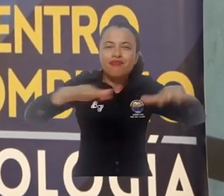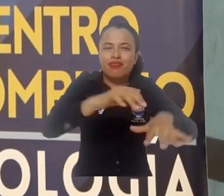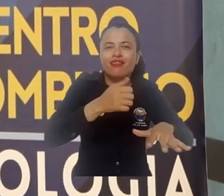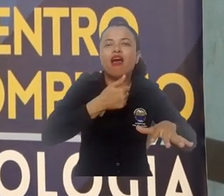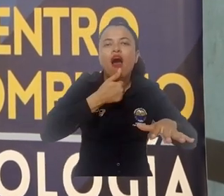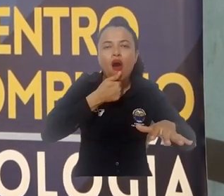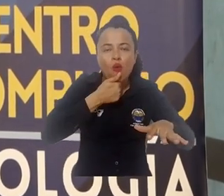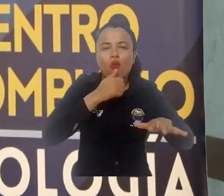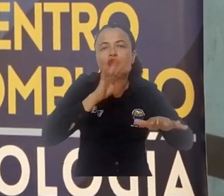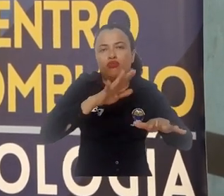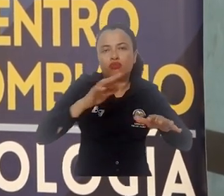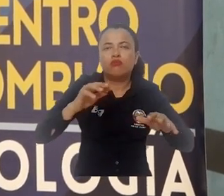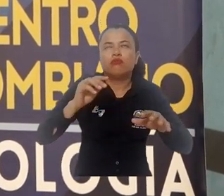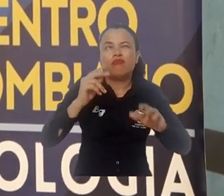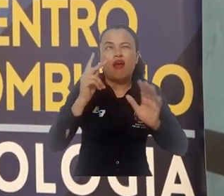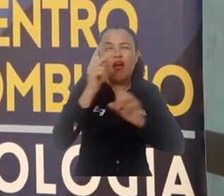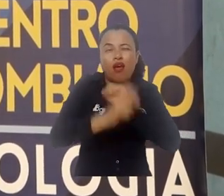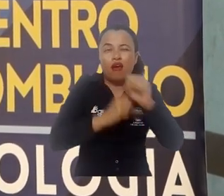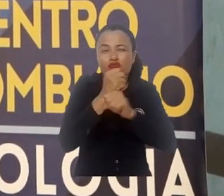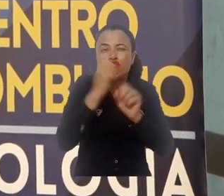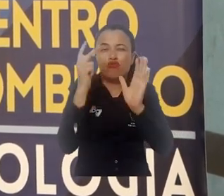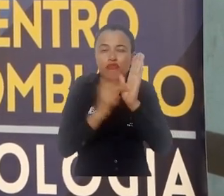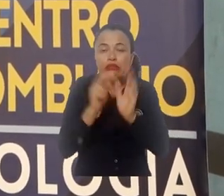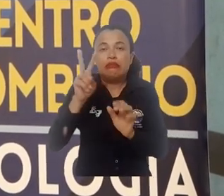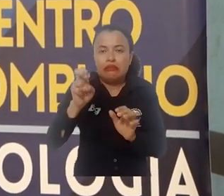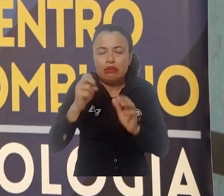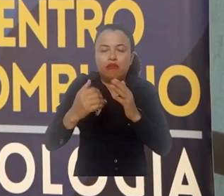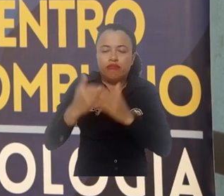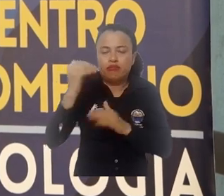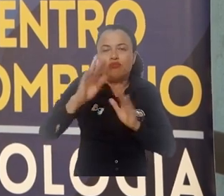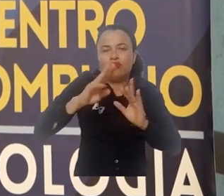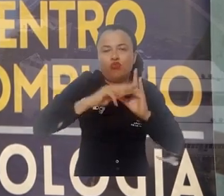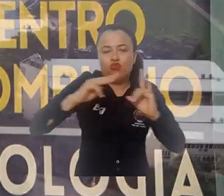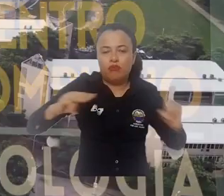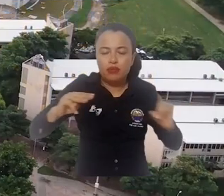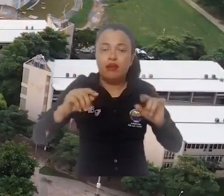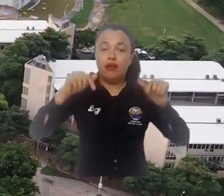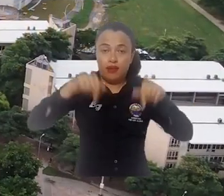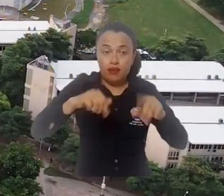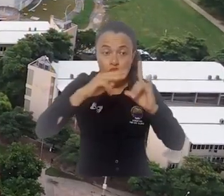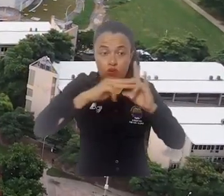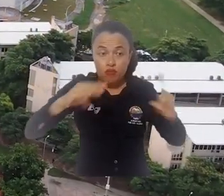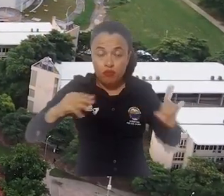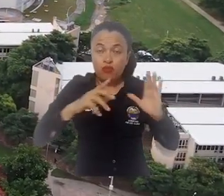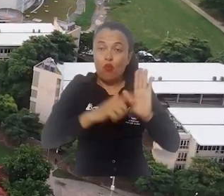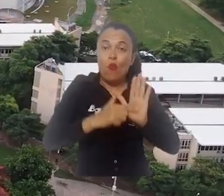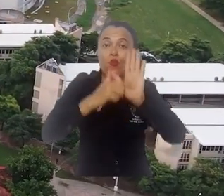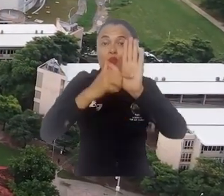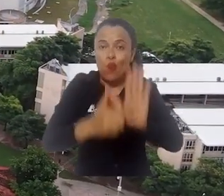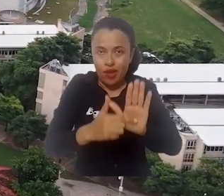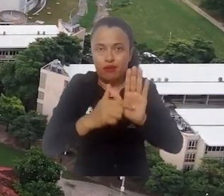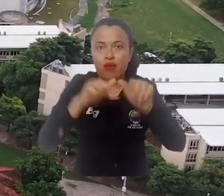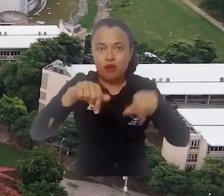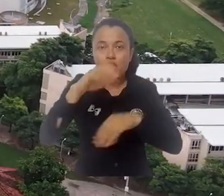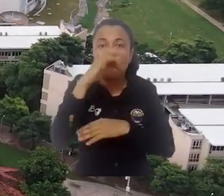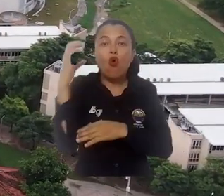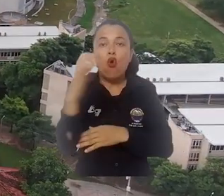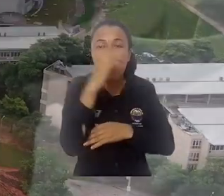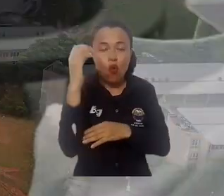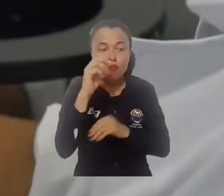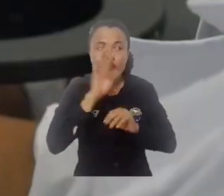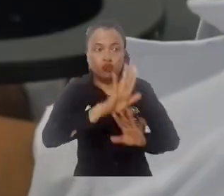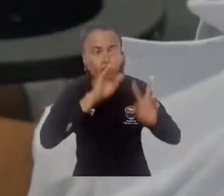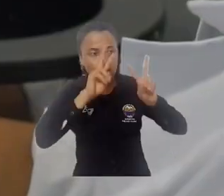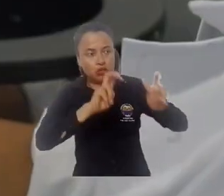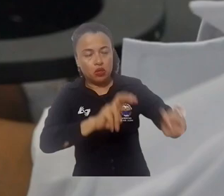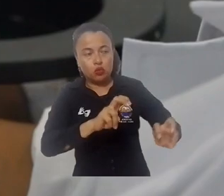hemos desarrollado en la Universidad de Magdalena desde el año 2007. Y sin duda alguna, pues se convierte la Universidad de Magdalena como